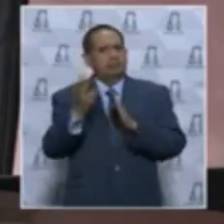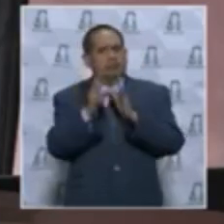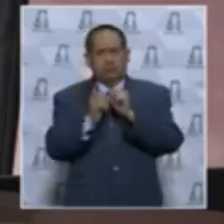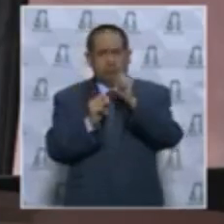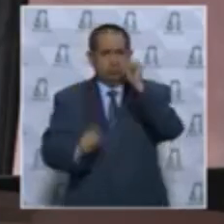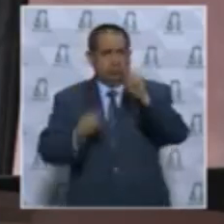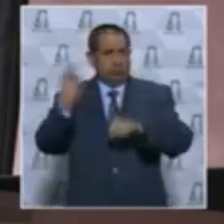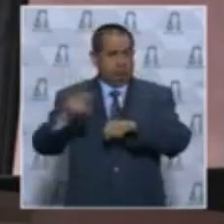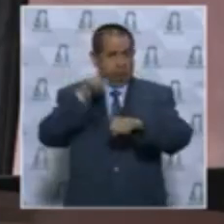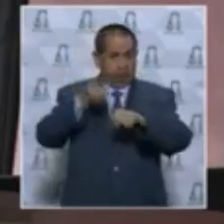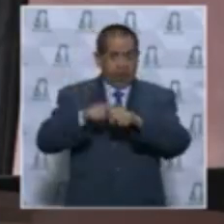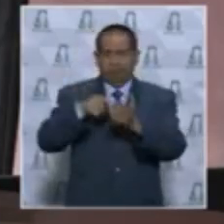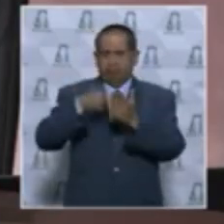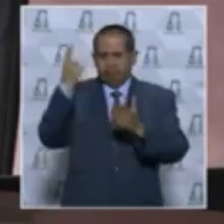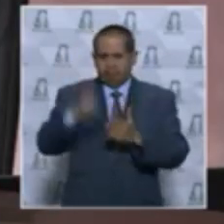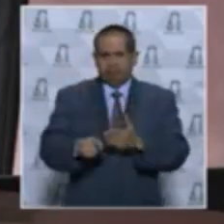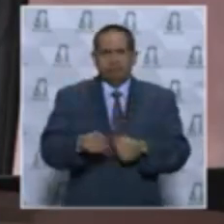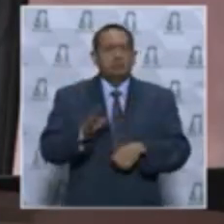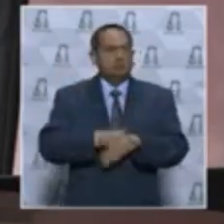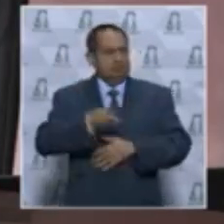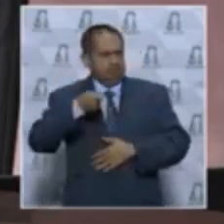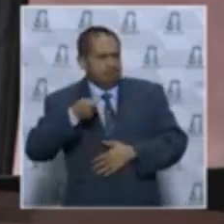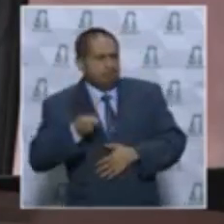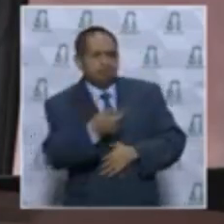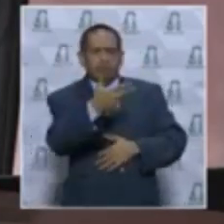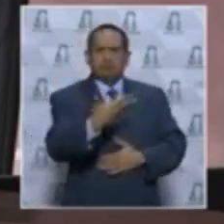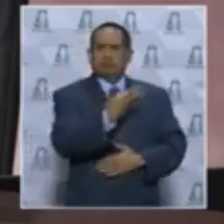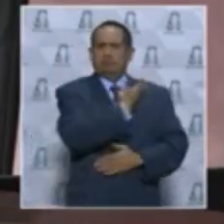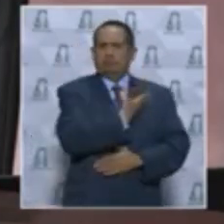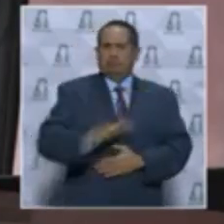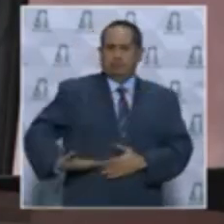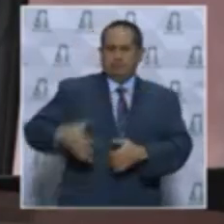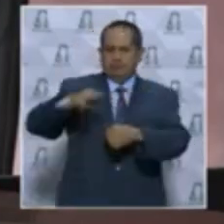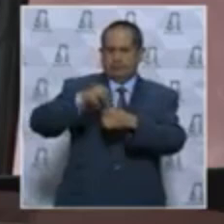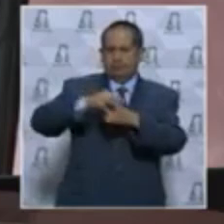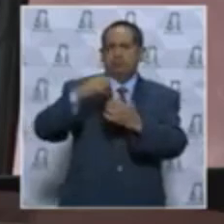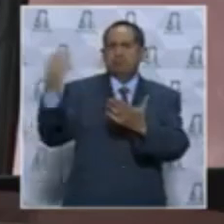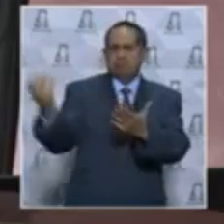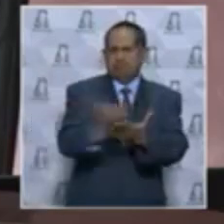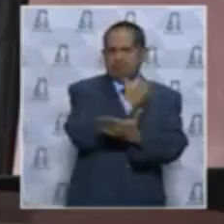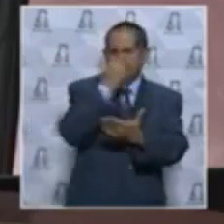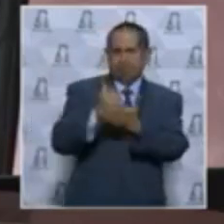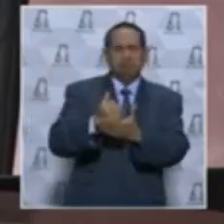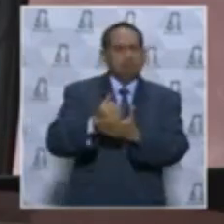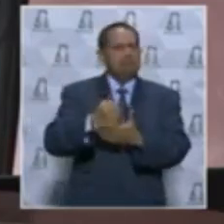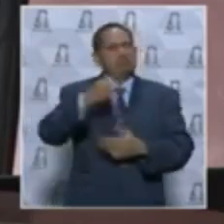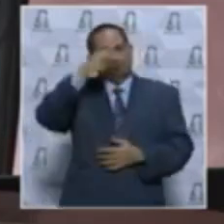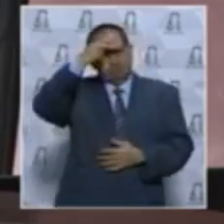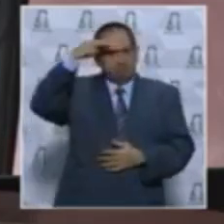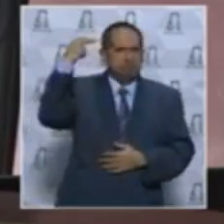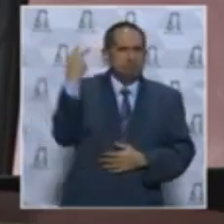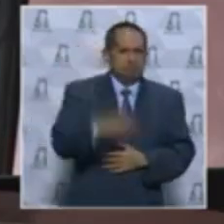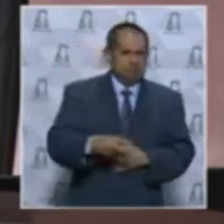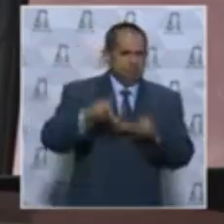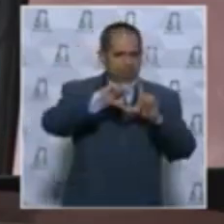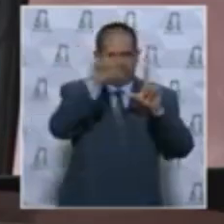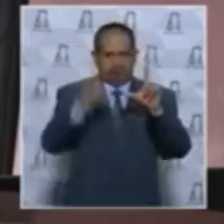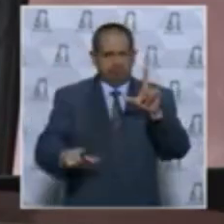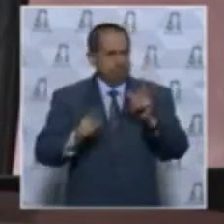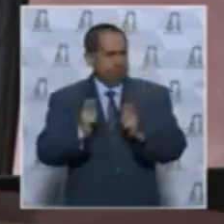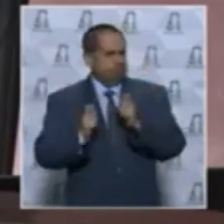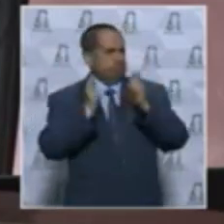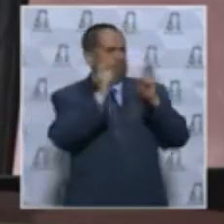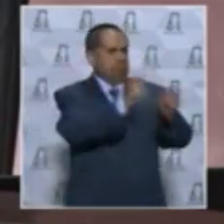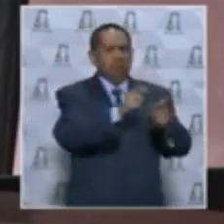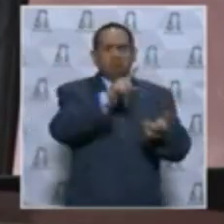federal por lo que se le declara presidente electo de los estados unidos mexicanos para que desempeñe